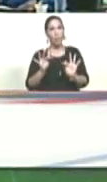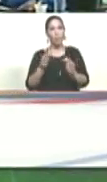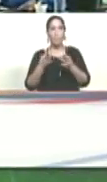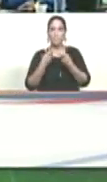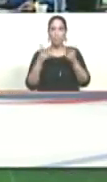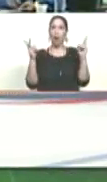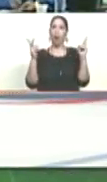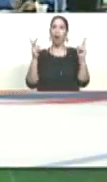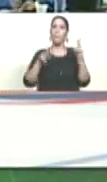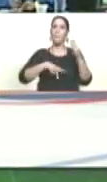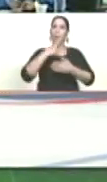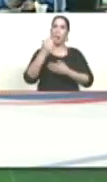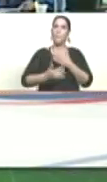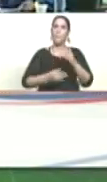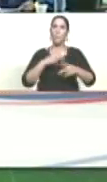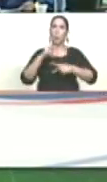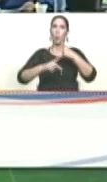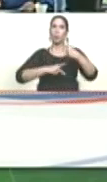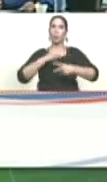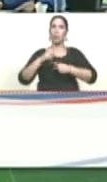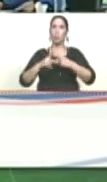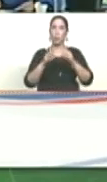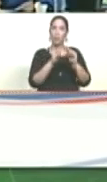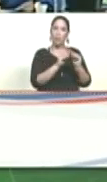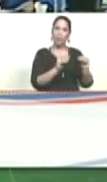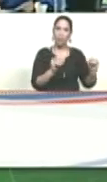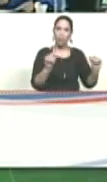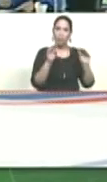productivo, tierra por tierra.